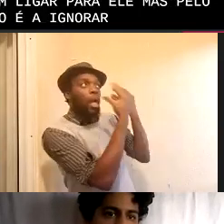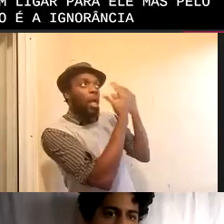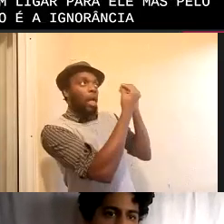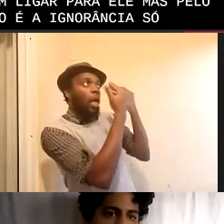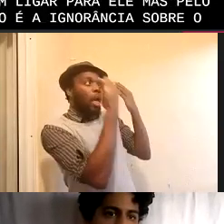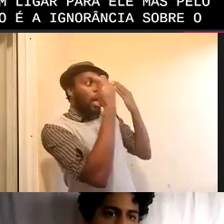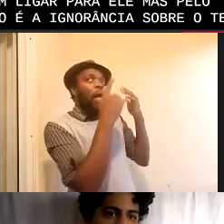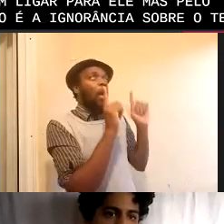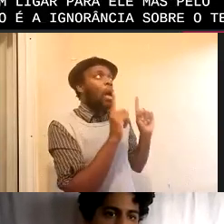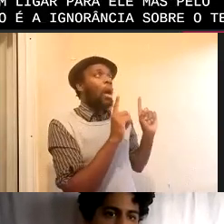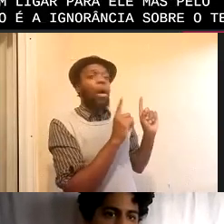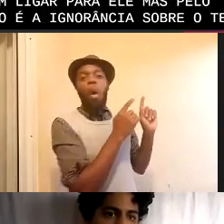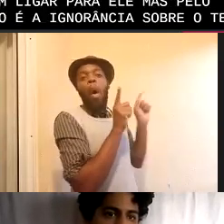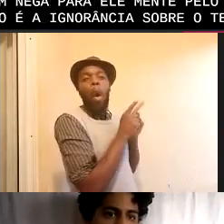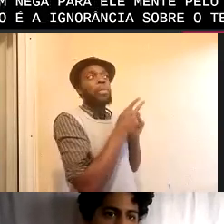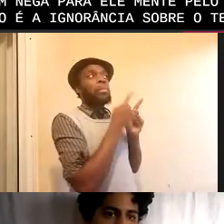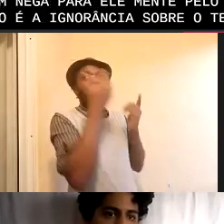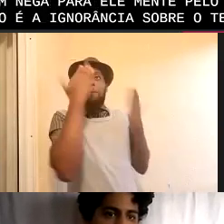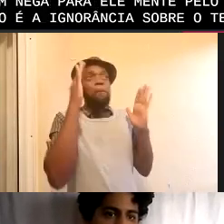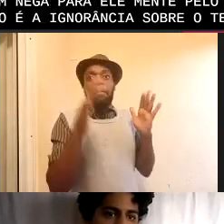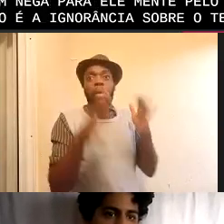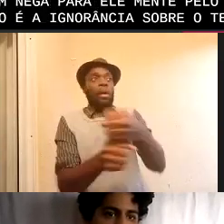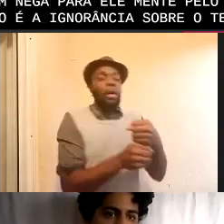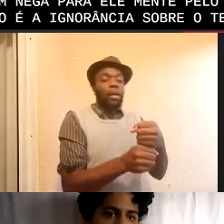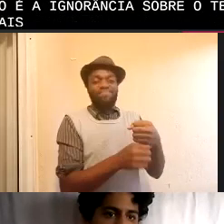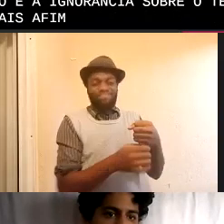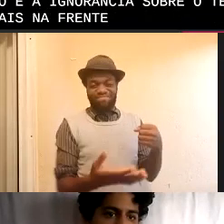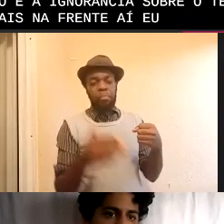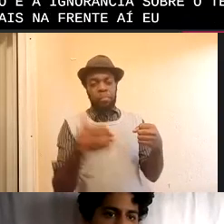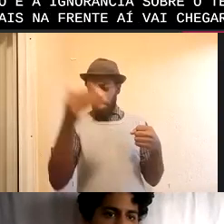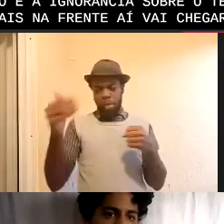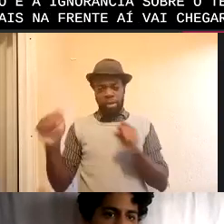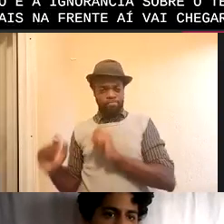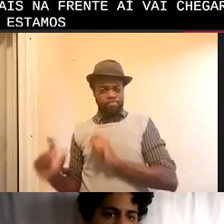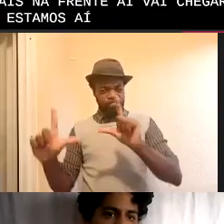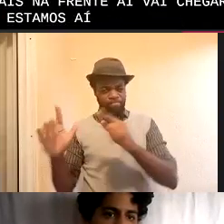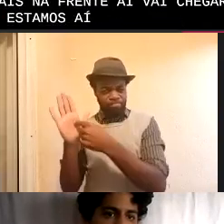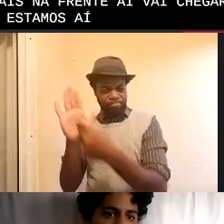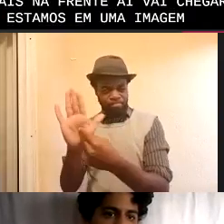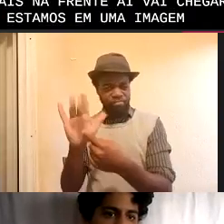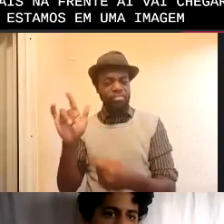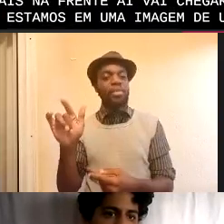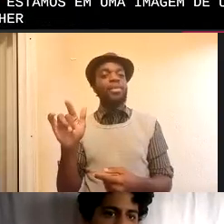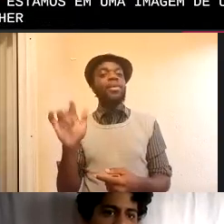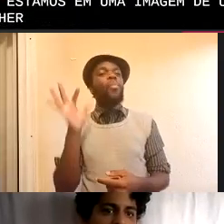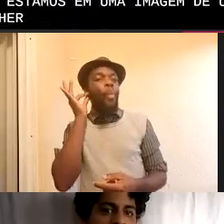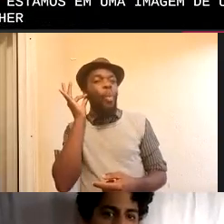Y que más adelante ahí sale una imagen de una mujer usuaria de silla de